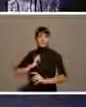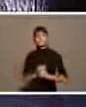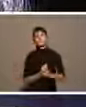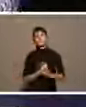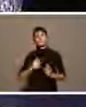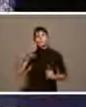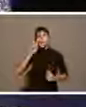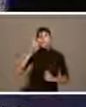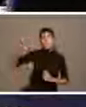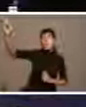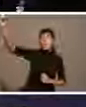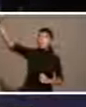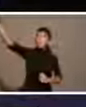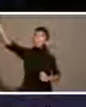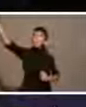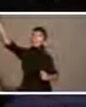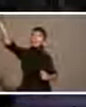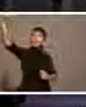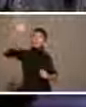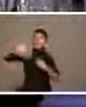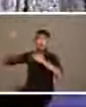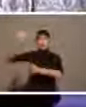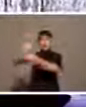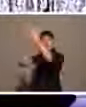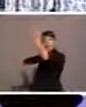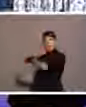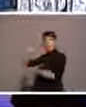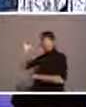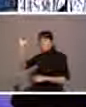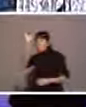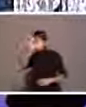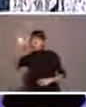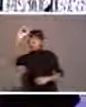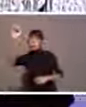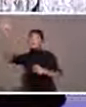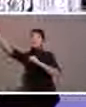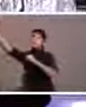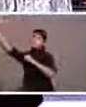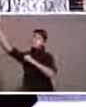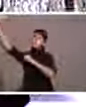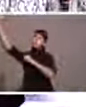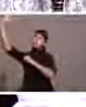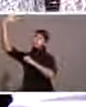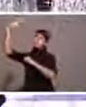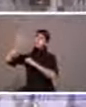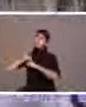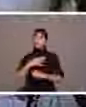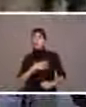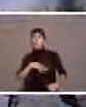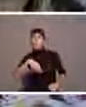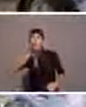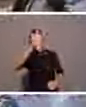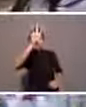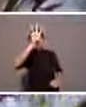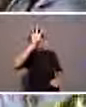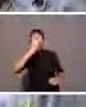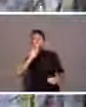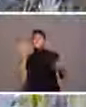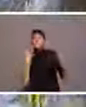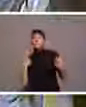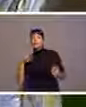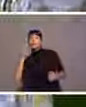Yo veo la luz. Tiempo Venus me alumbró, puedo